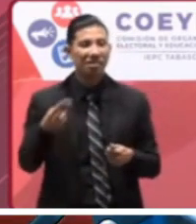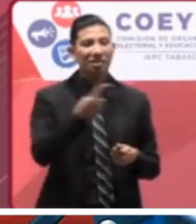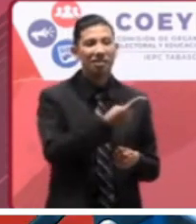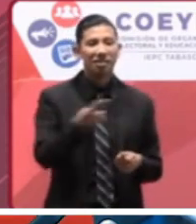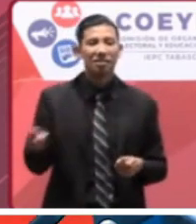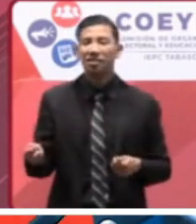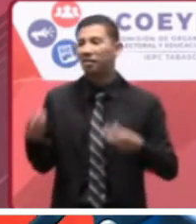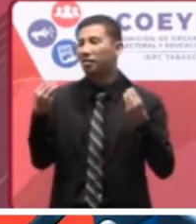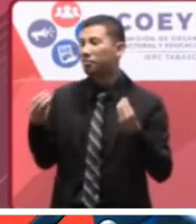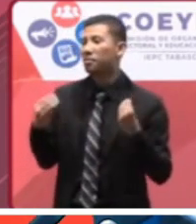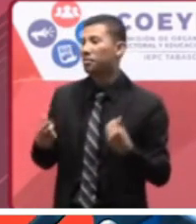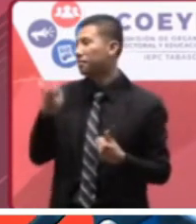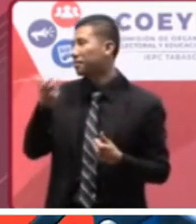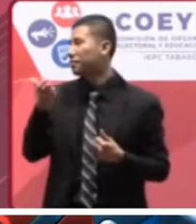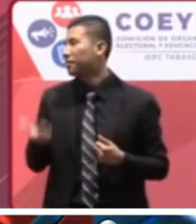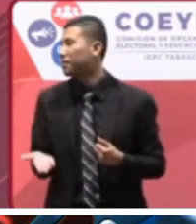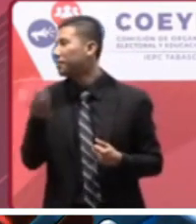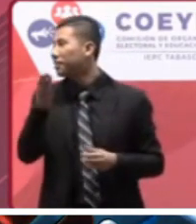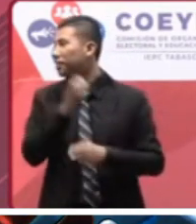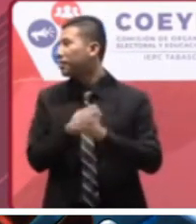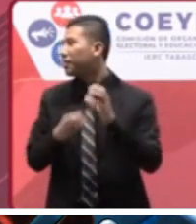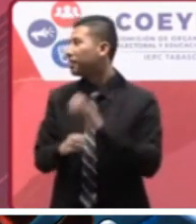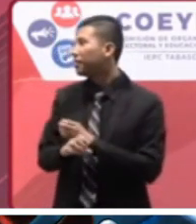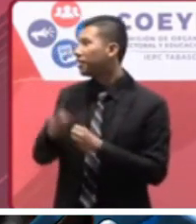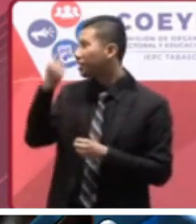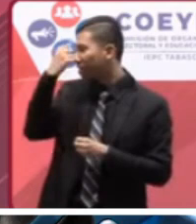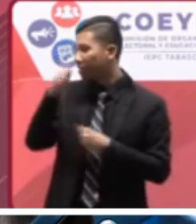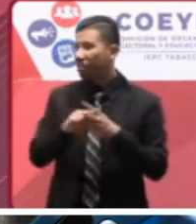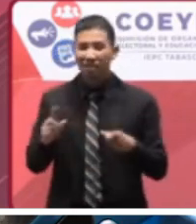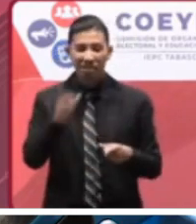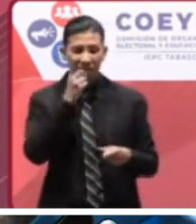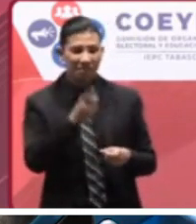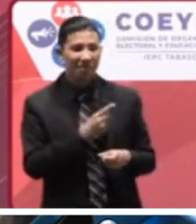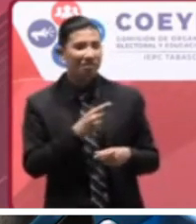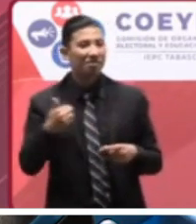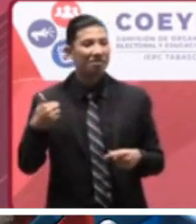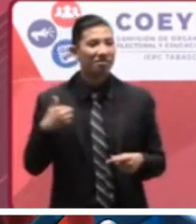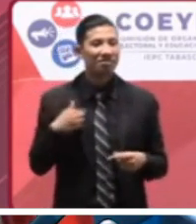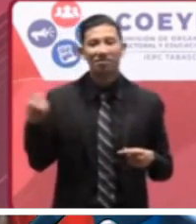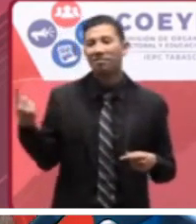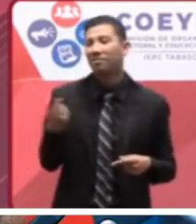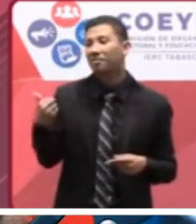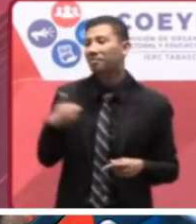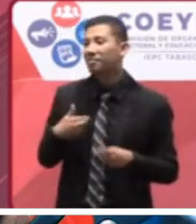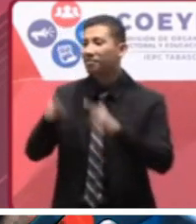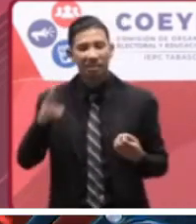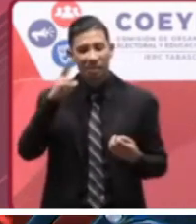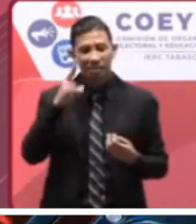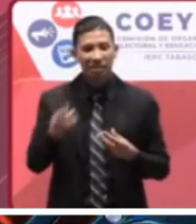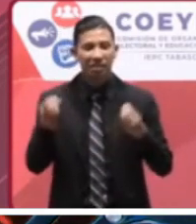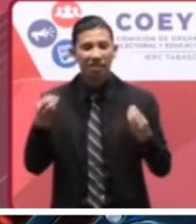gozando de tantos salarios de recursos públicos. Y me dijo, ¿y a mí qué? ¿Qué me importan los pobres?